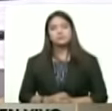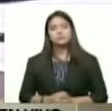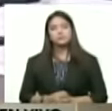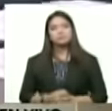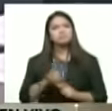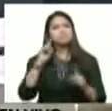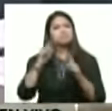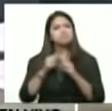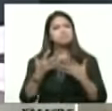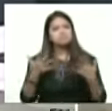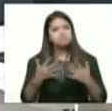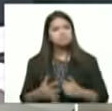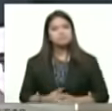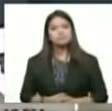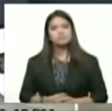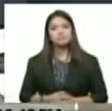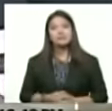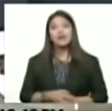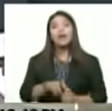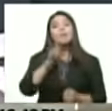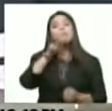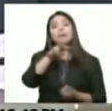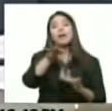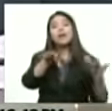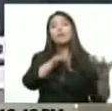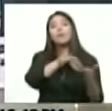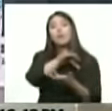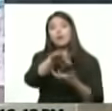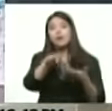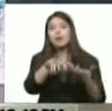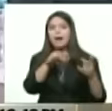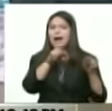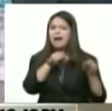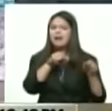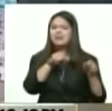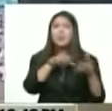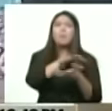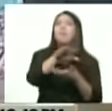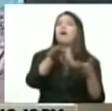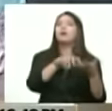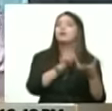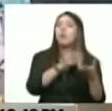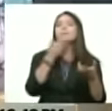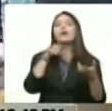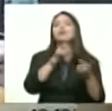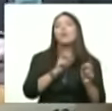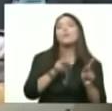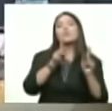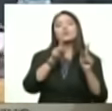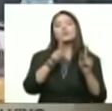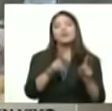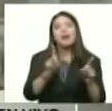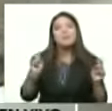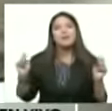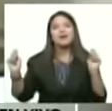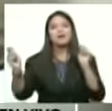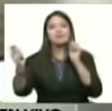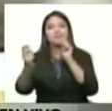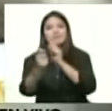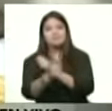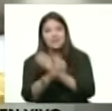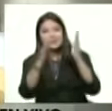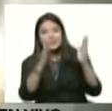de ver la crisis, como hemos dicho, como una oportunidad de construir un nuevo orden en